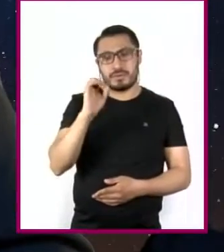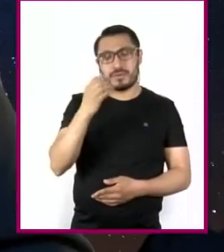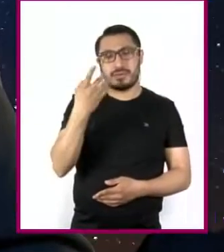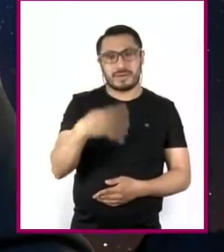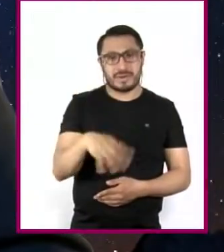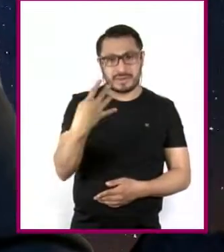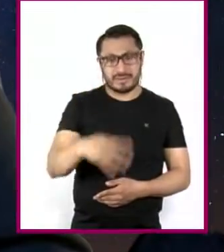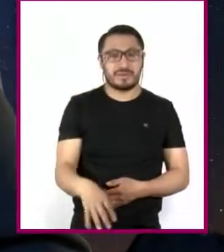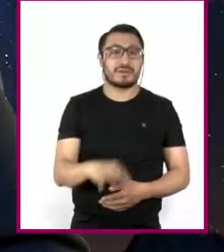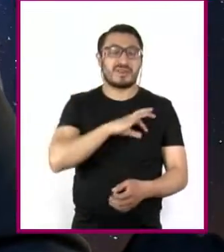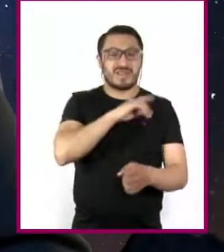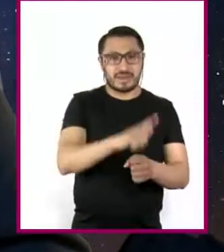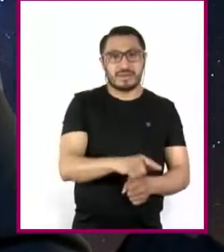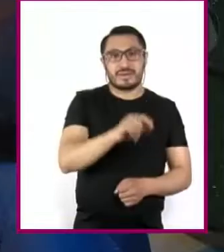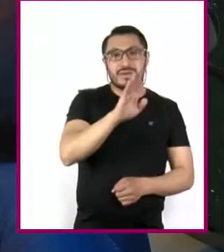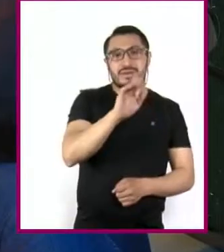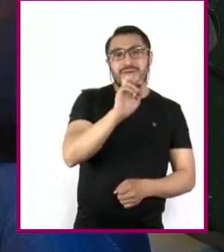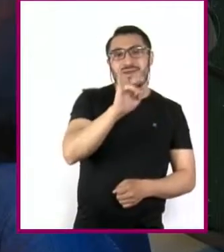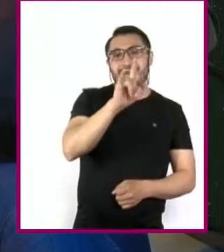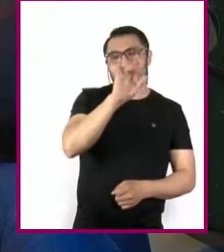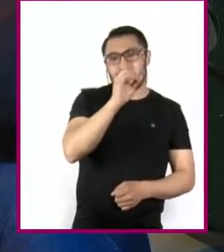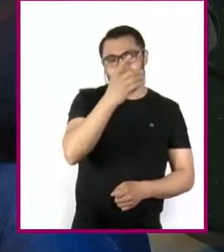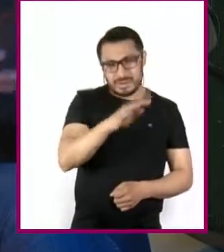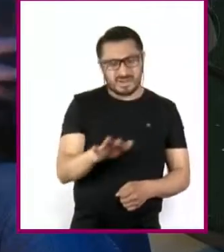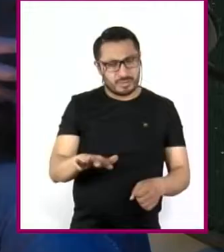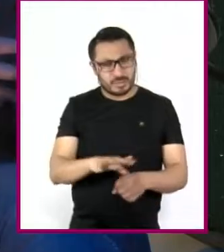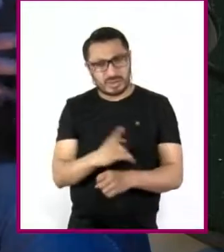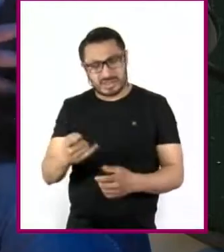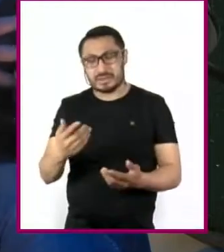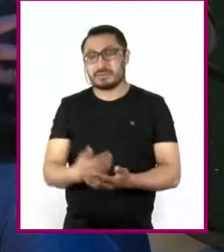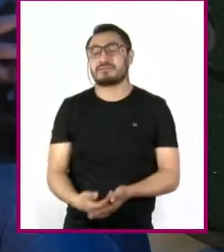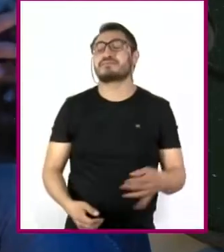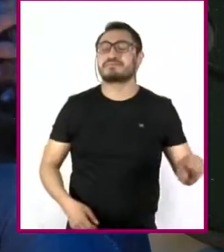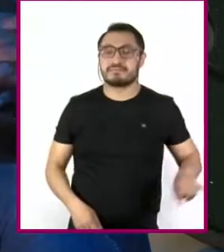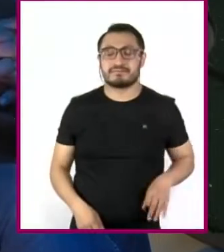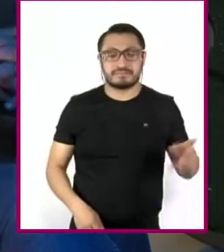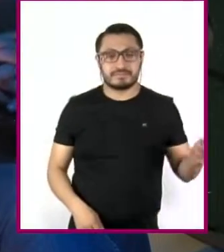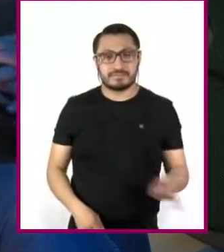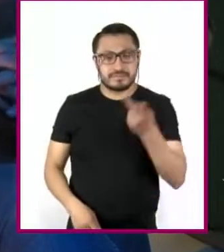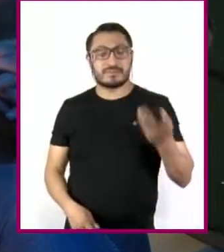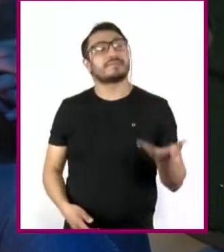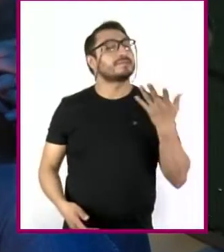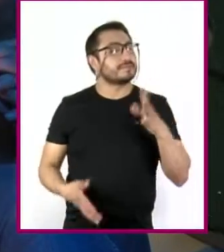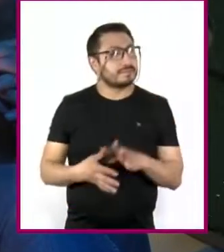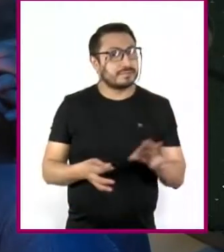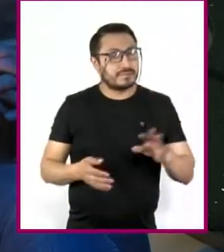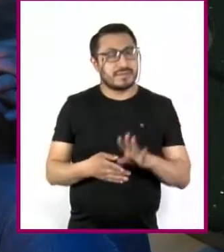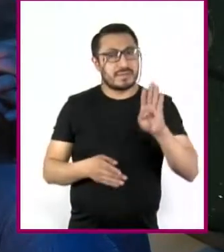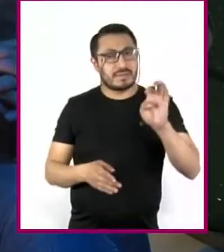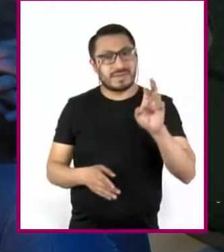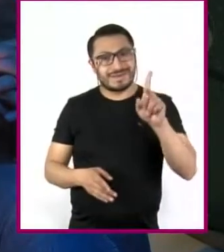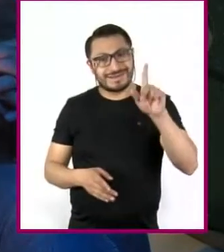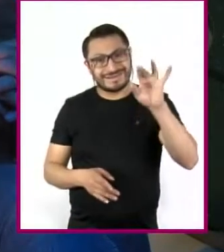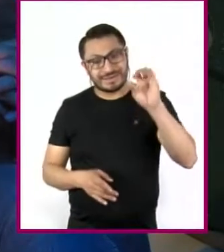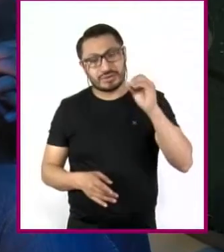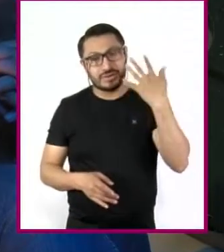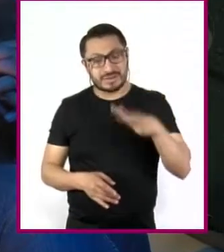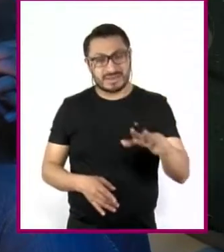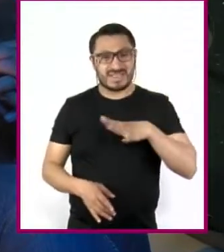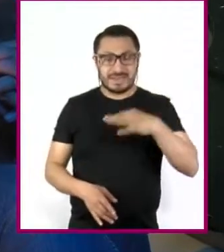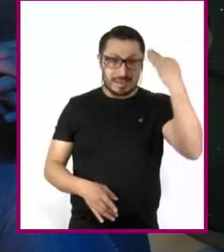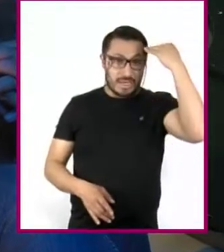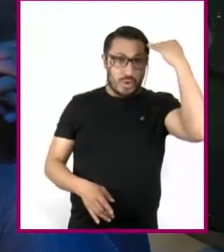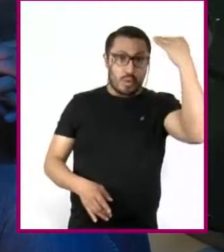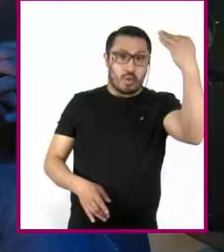tiene de especial el berilio 10? Buena pregunta, Mati. Resulta que el berilio 10 tiene un